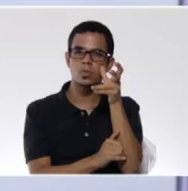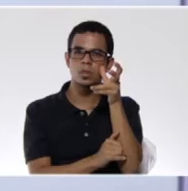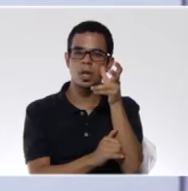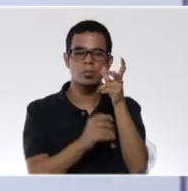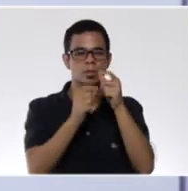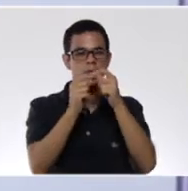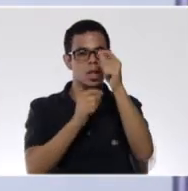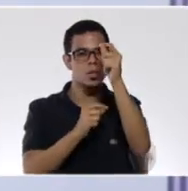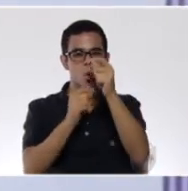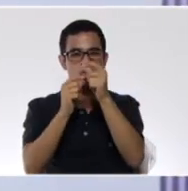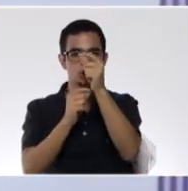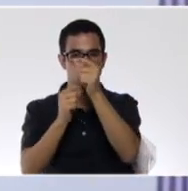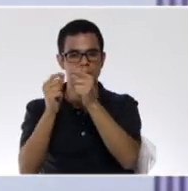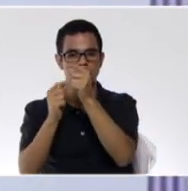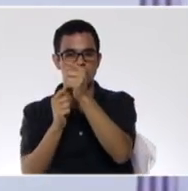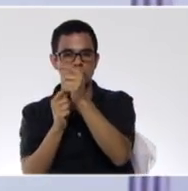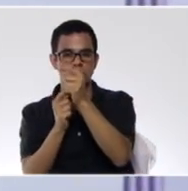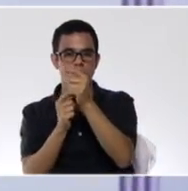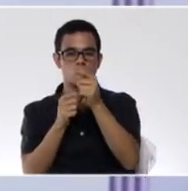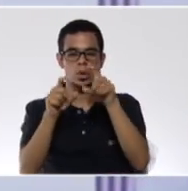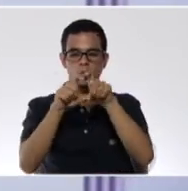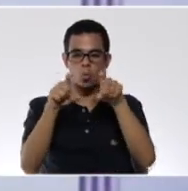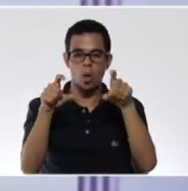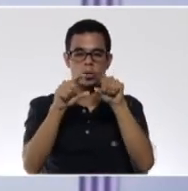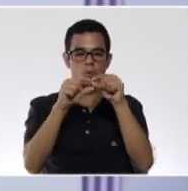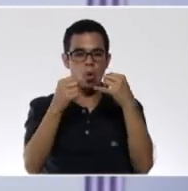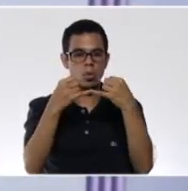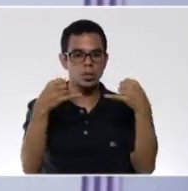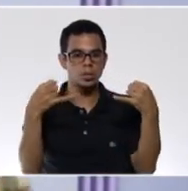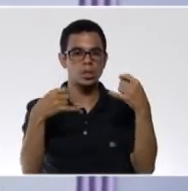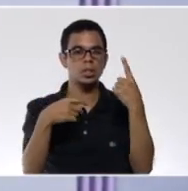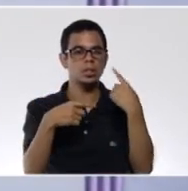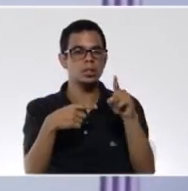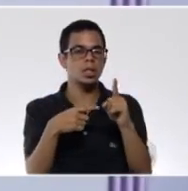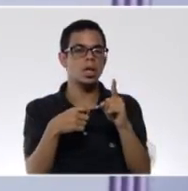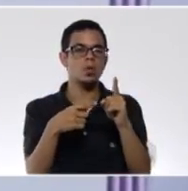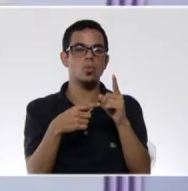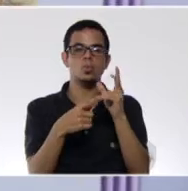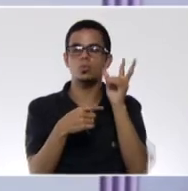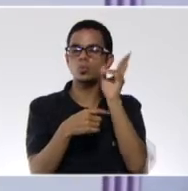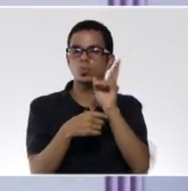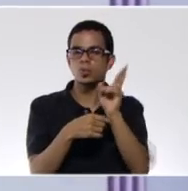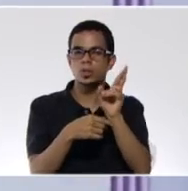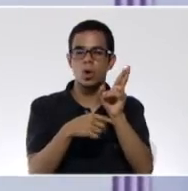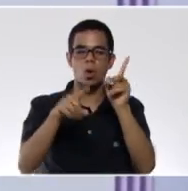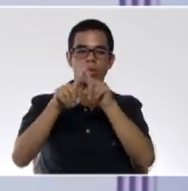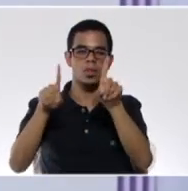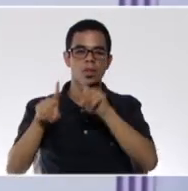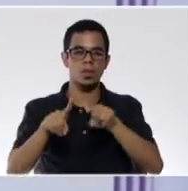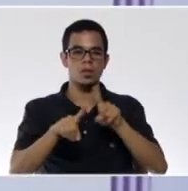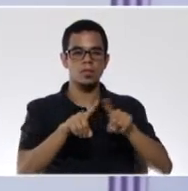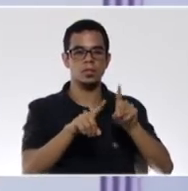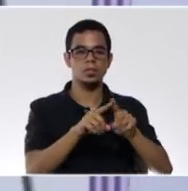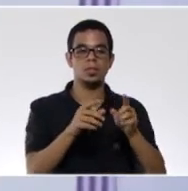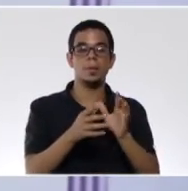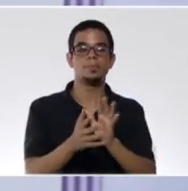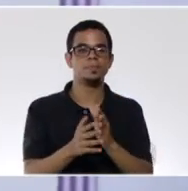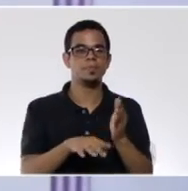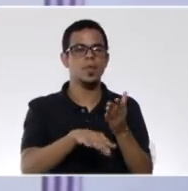longitudes y en consecuencia emiten sonidos distintos. Pitágoras hace más de 2500